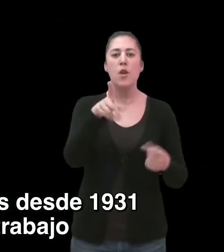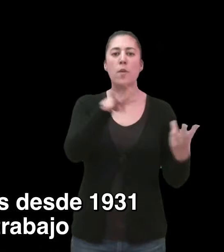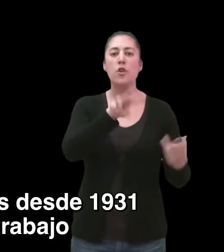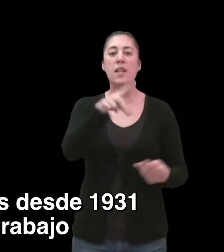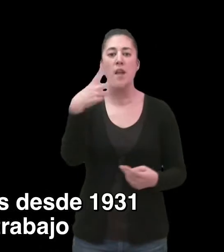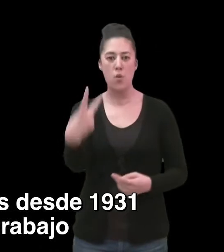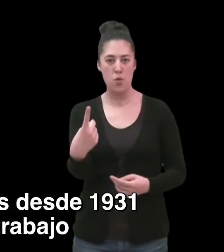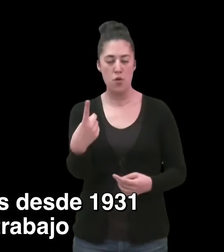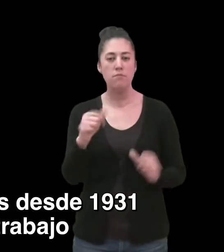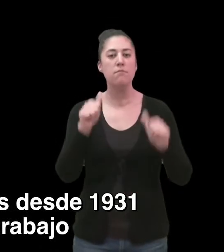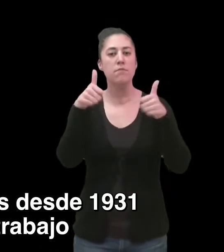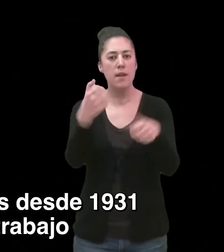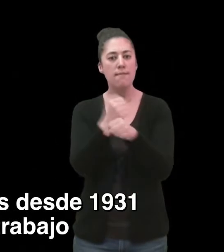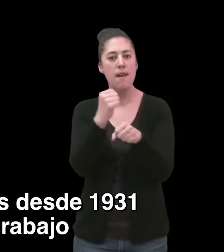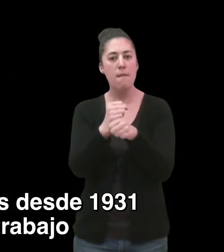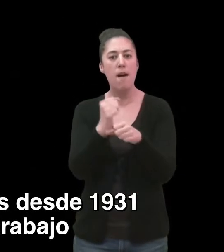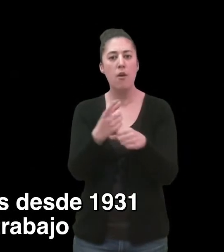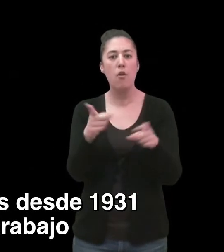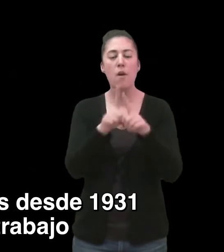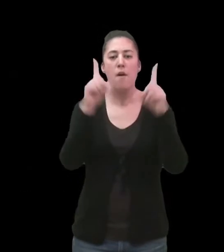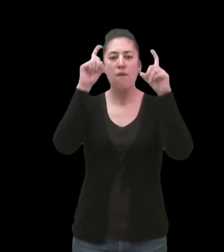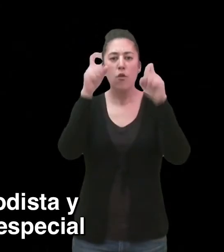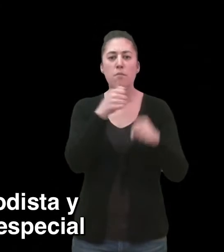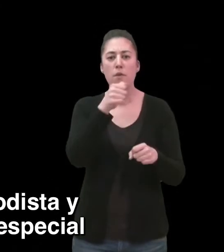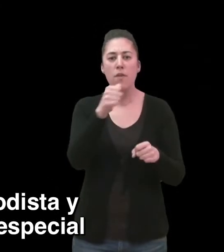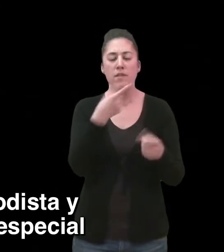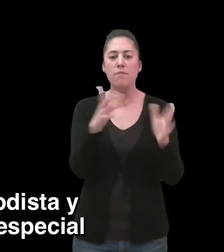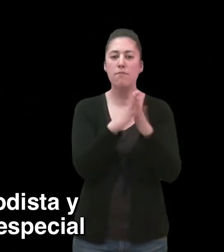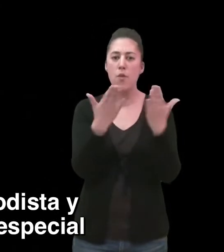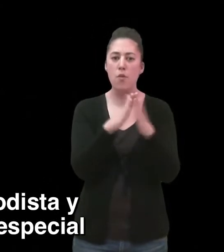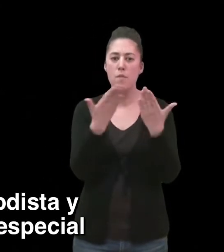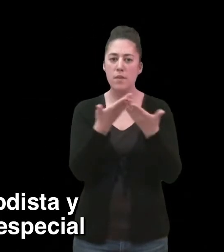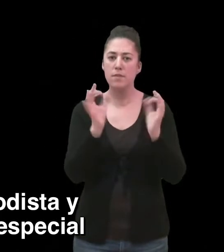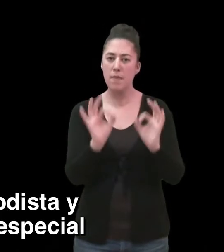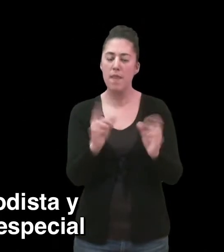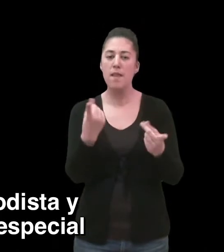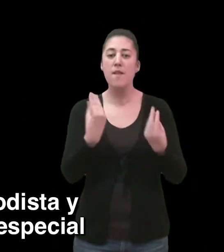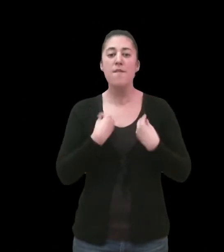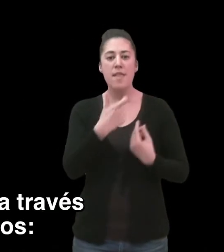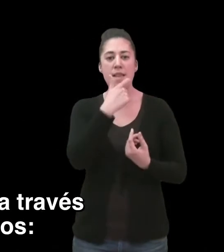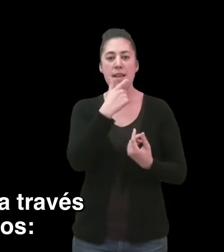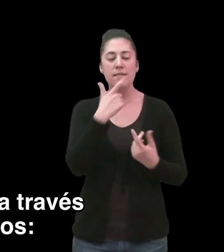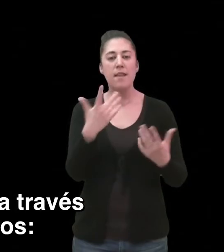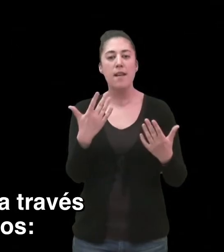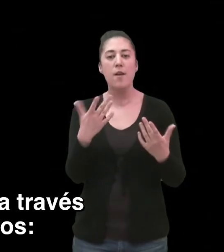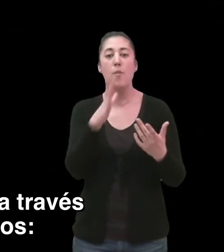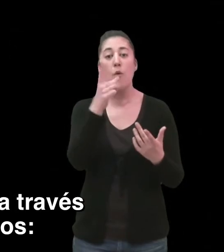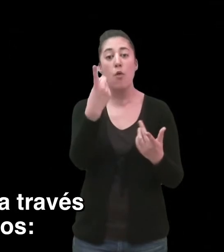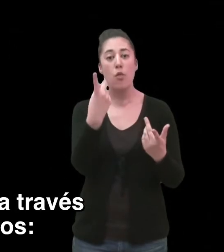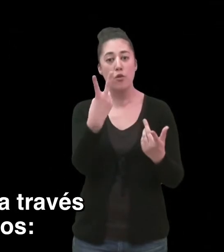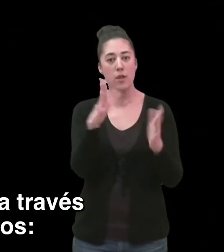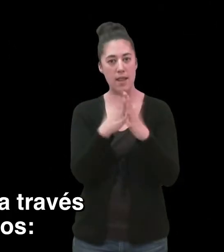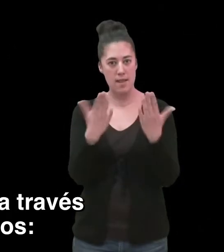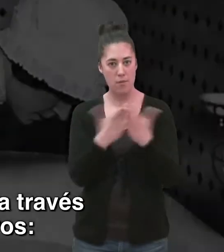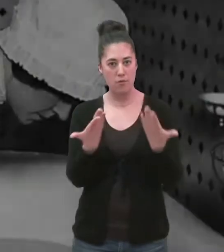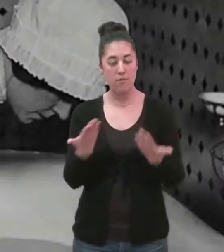en Londres desde 1931, comienza su trabajo como fotoperiodista y documenta en especial la vida inglesa a través